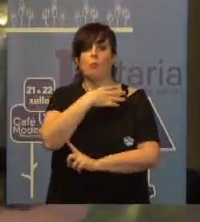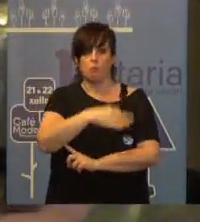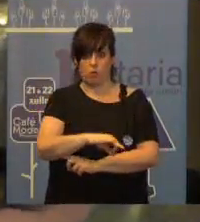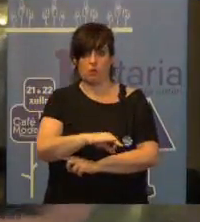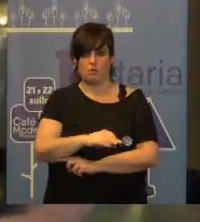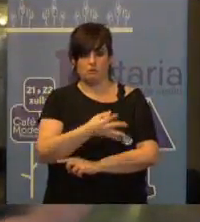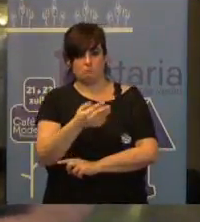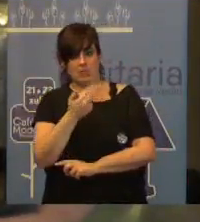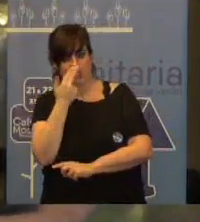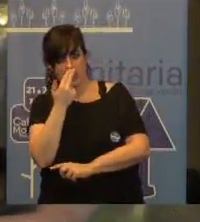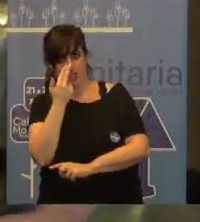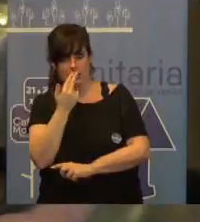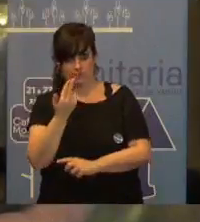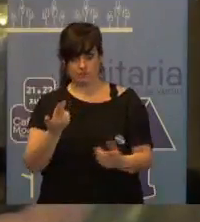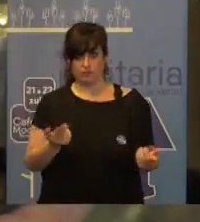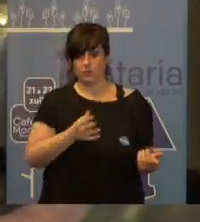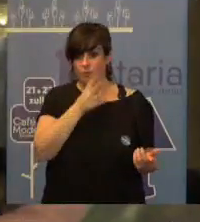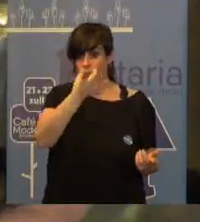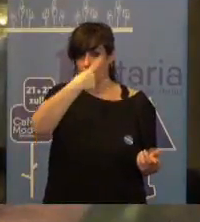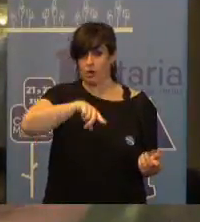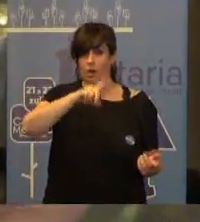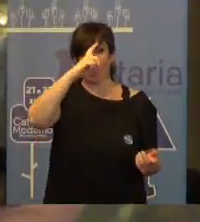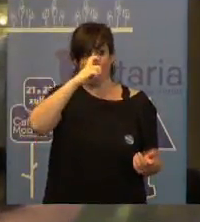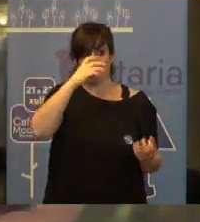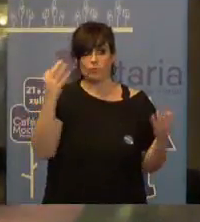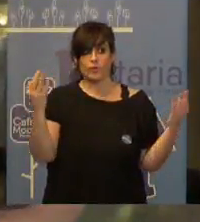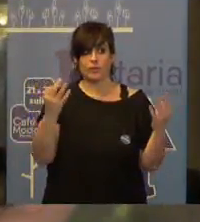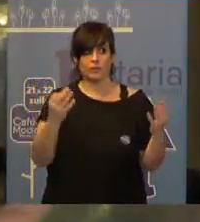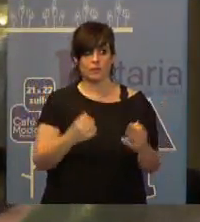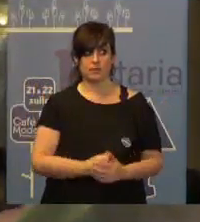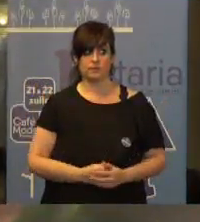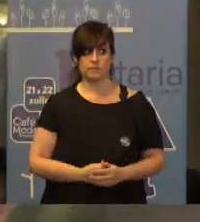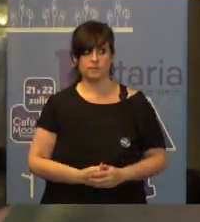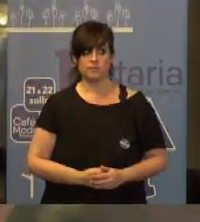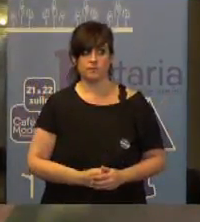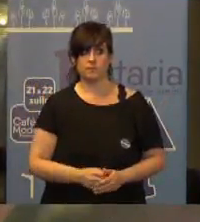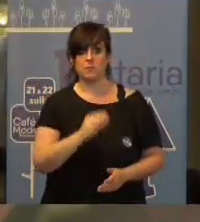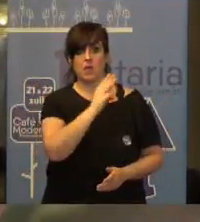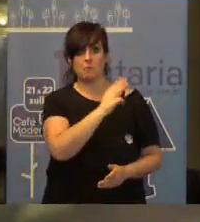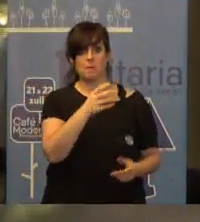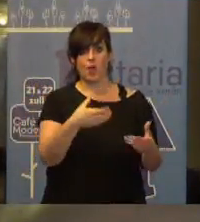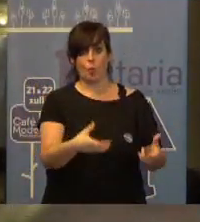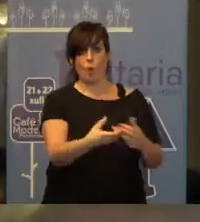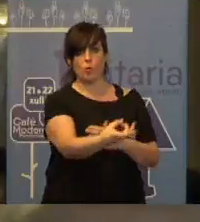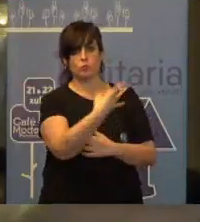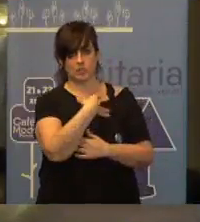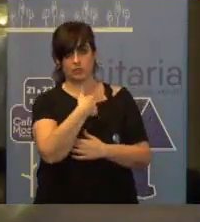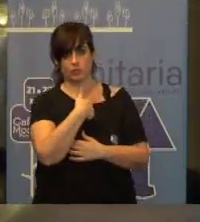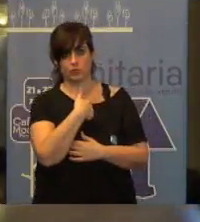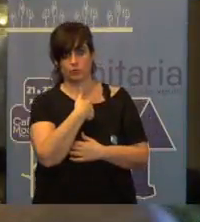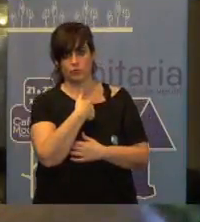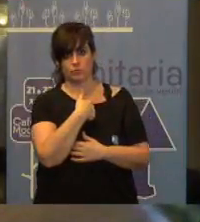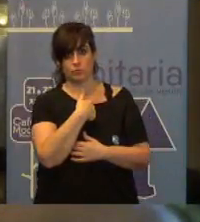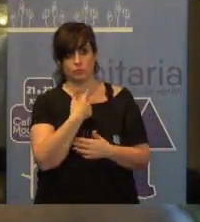intereses que favorece, porque todo isto hai que recordar que, se o dito, o digo rapidamente, o PP ten máis cojones que os outros. O PP,